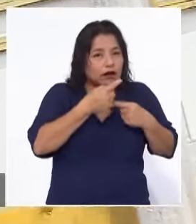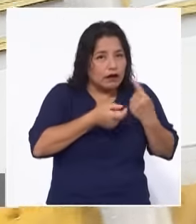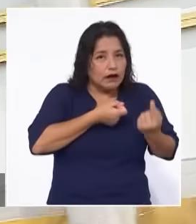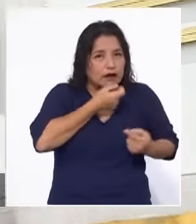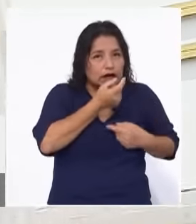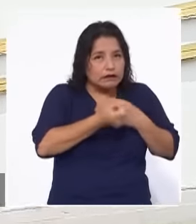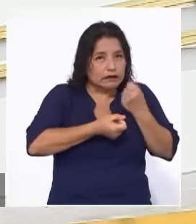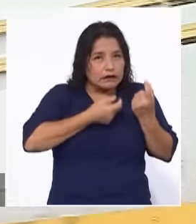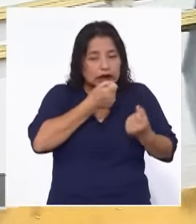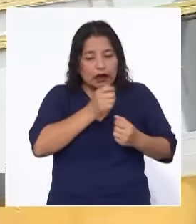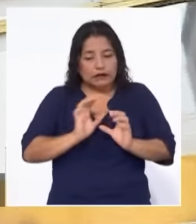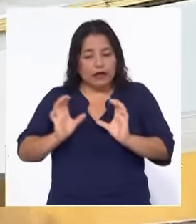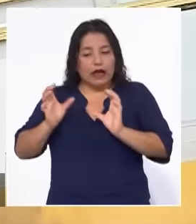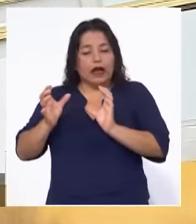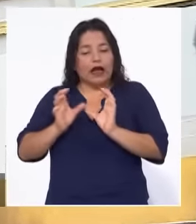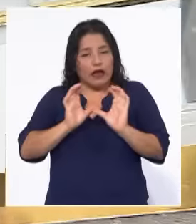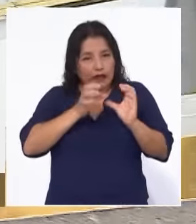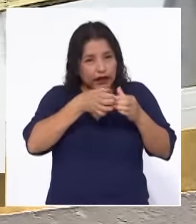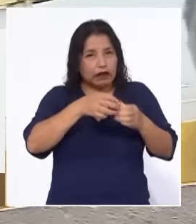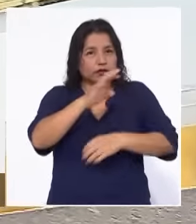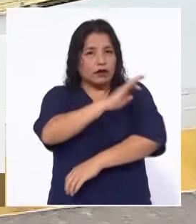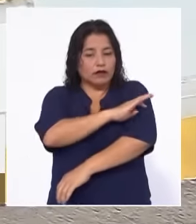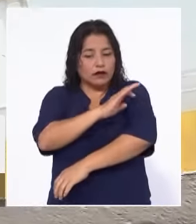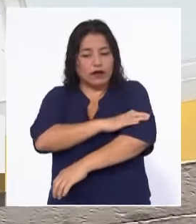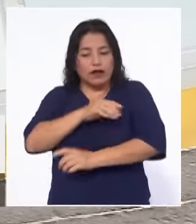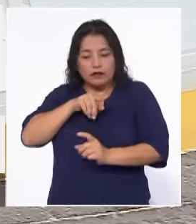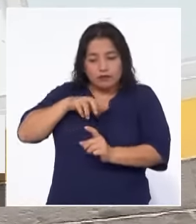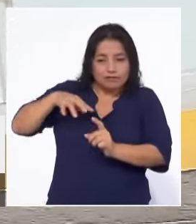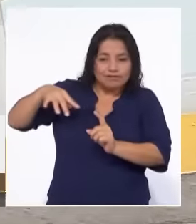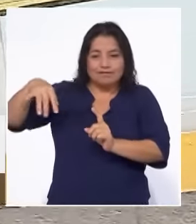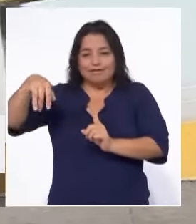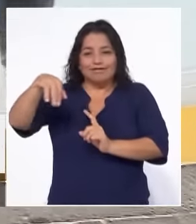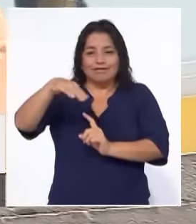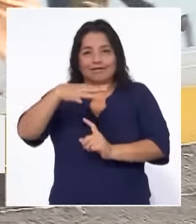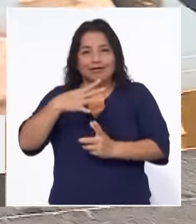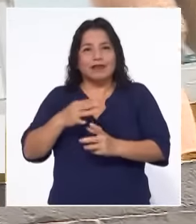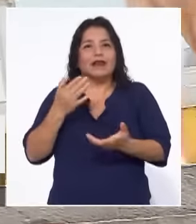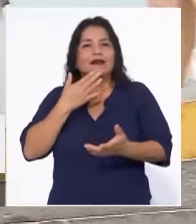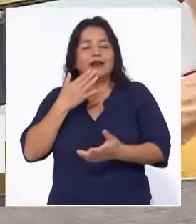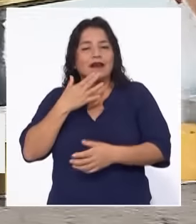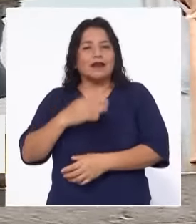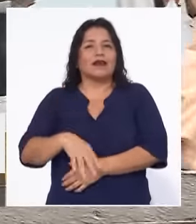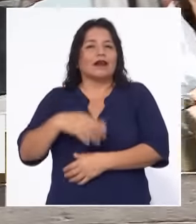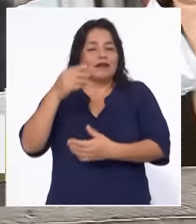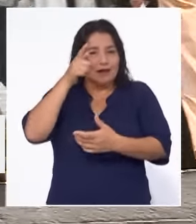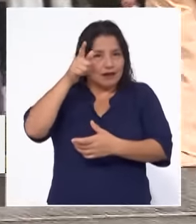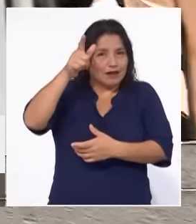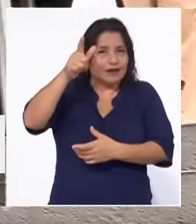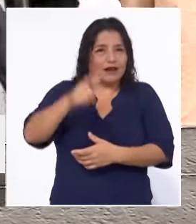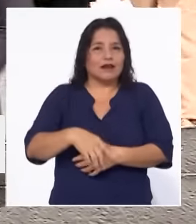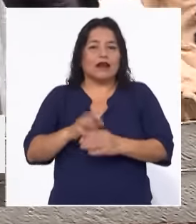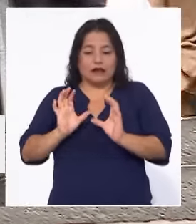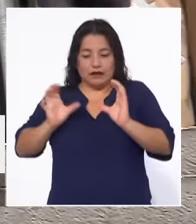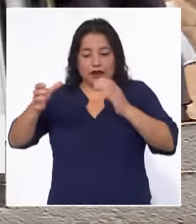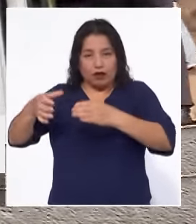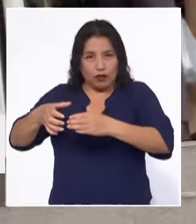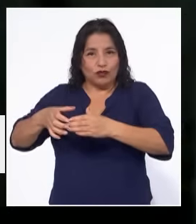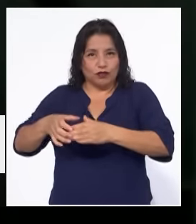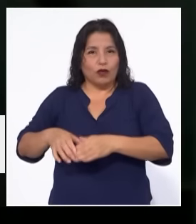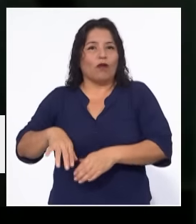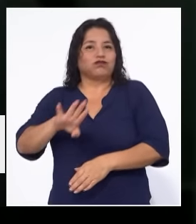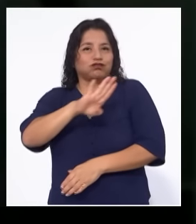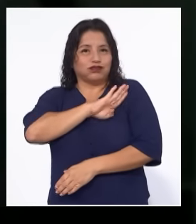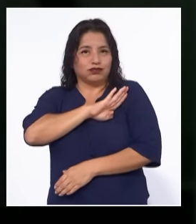especial de fiscales al entorno de la fiscal Patricia Benavides, quien encabezaría esta presunta organización